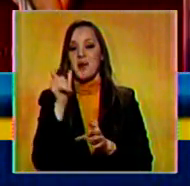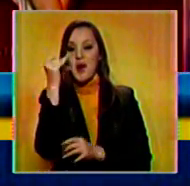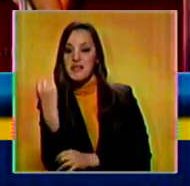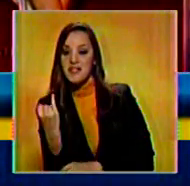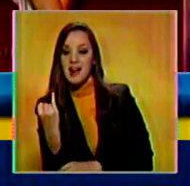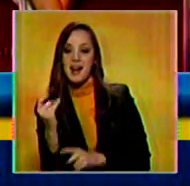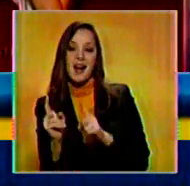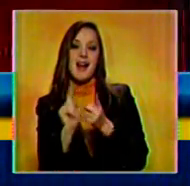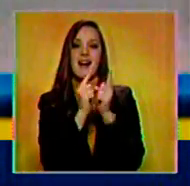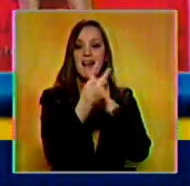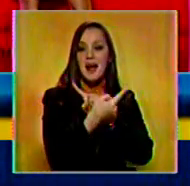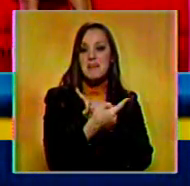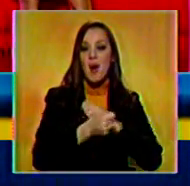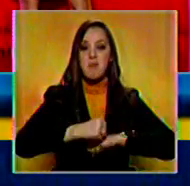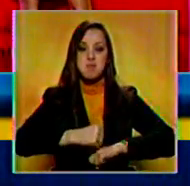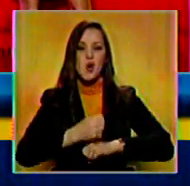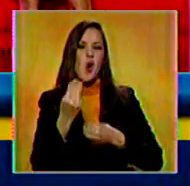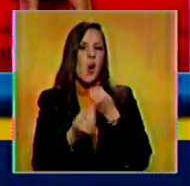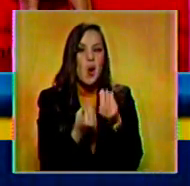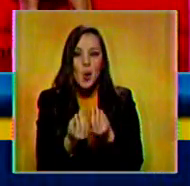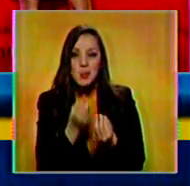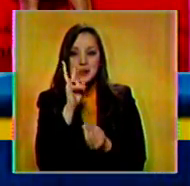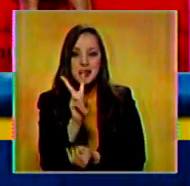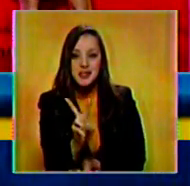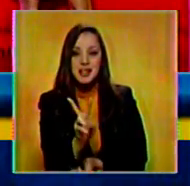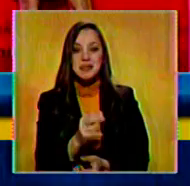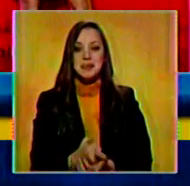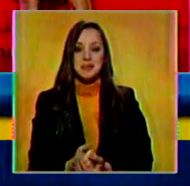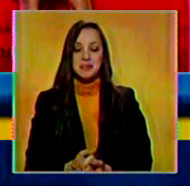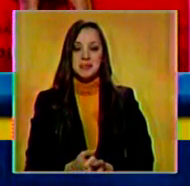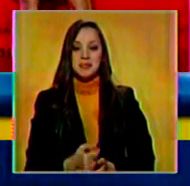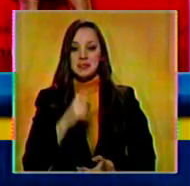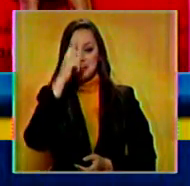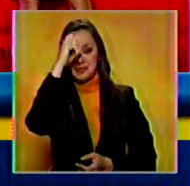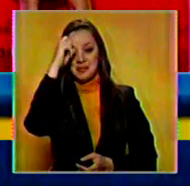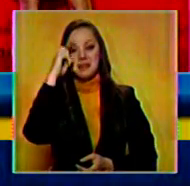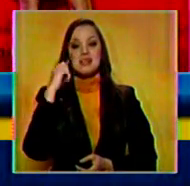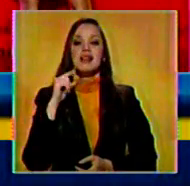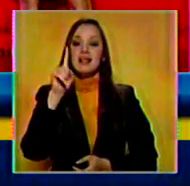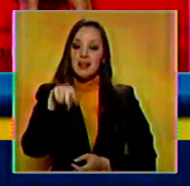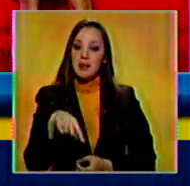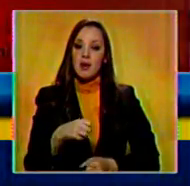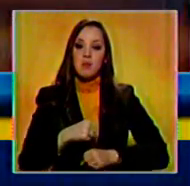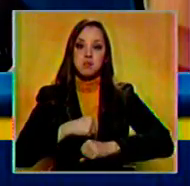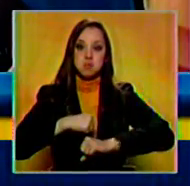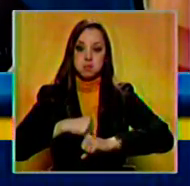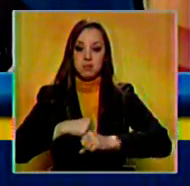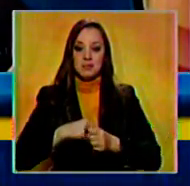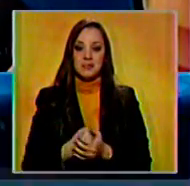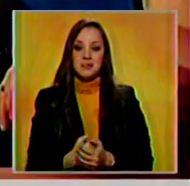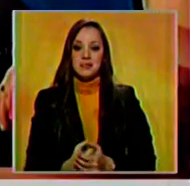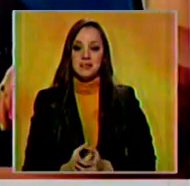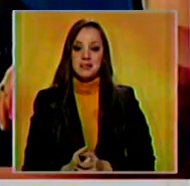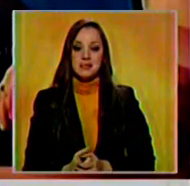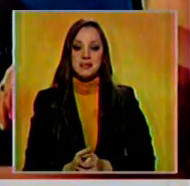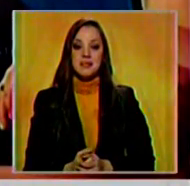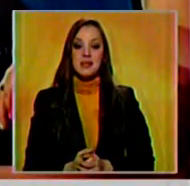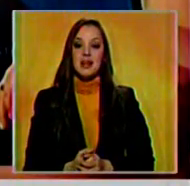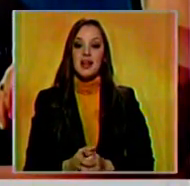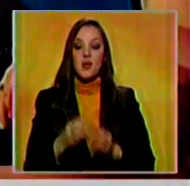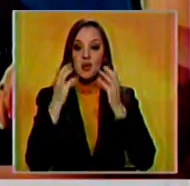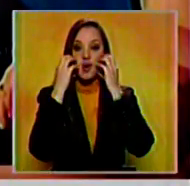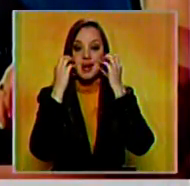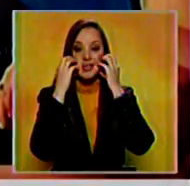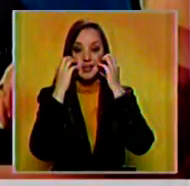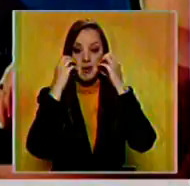una barriga falsa. La actriz Jennifer Lawrence también tiene su foto transformada con unos cuantos kilos de más y unos cachetes